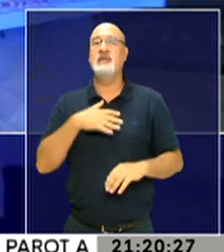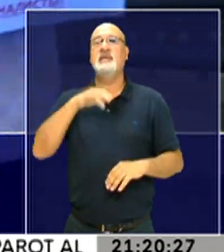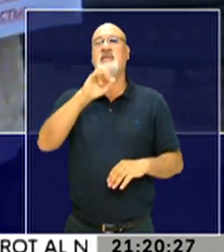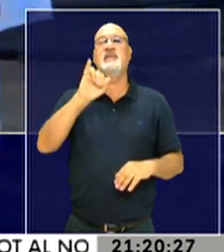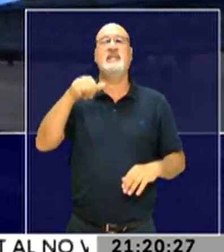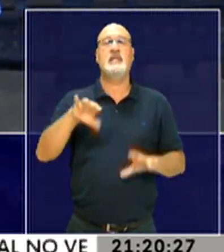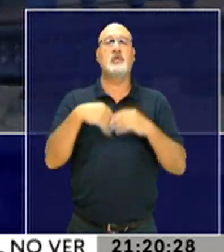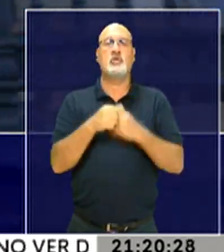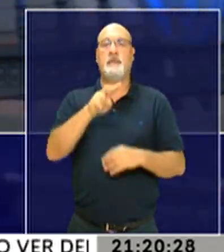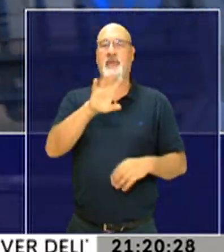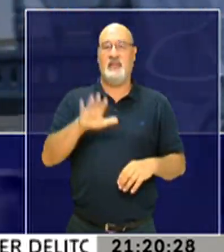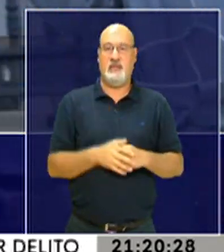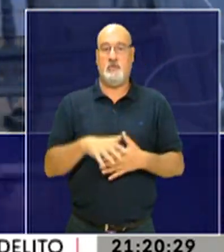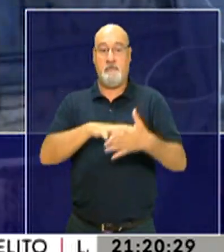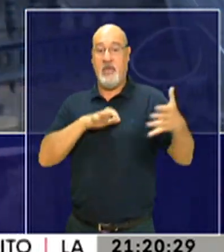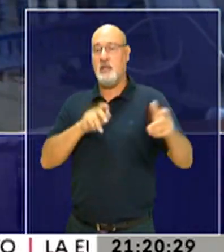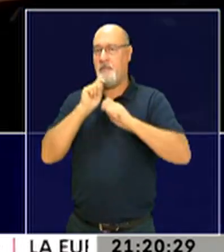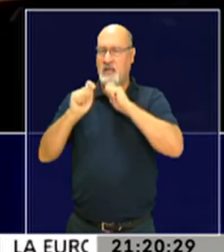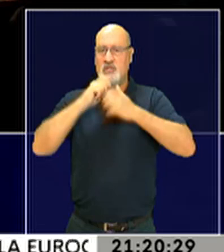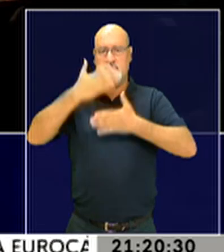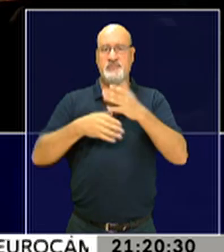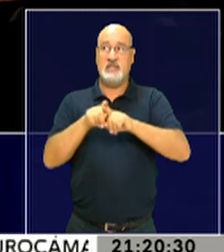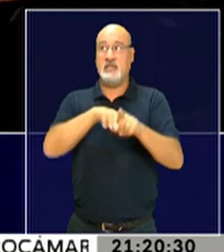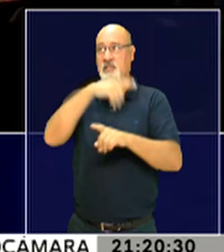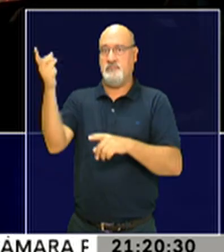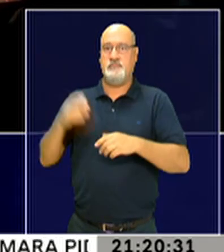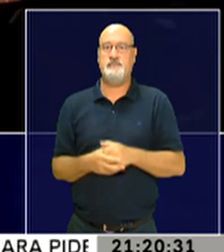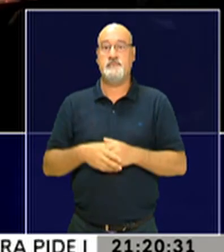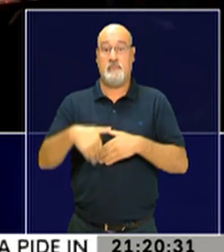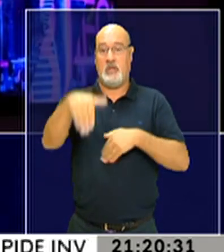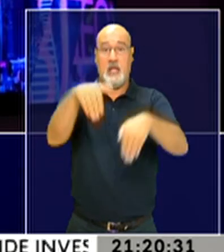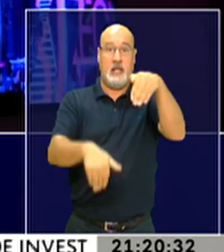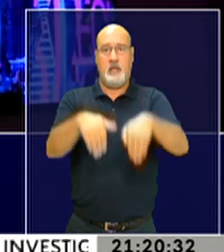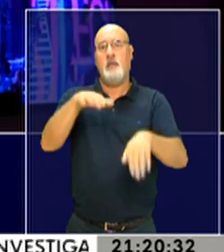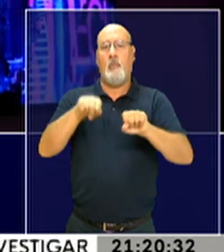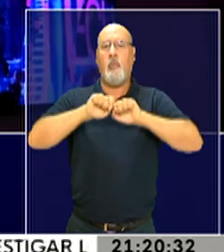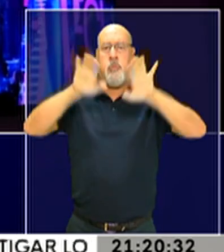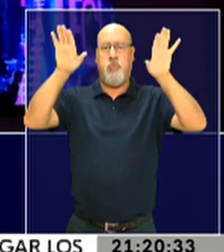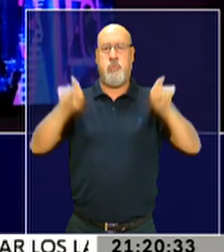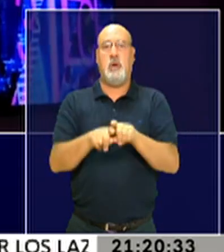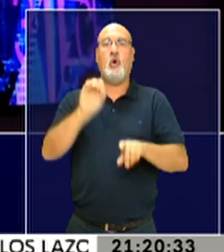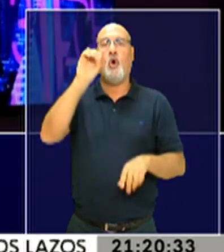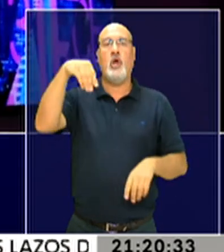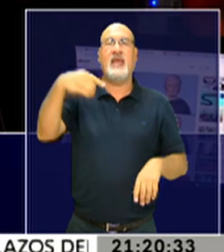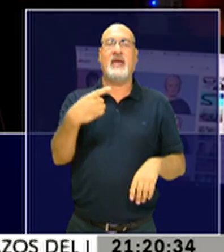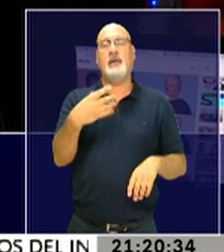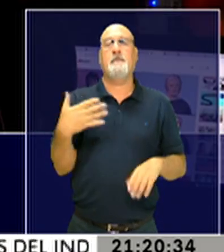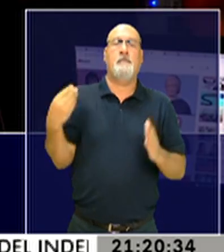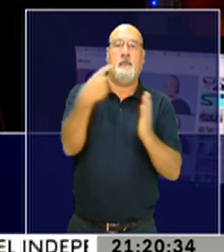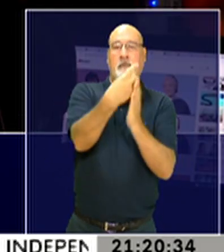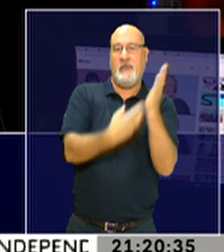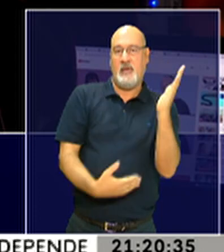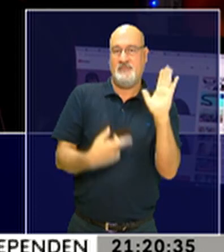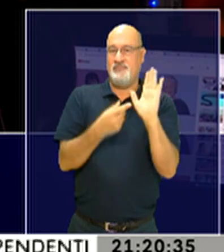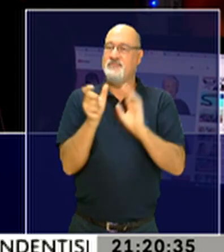25 la mayoría periodistas críticos en vísperas de las elecciones también se ha disparado el número de ongs y medios de comunicación tachados como